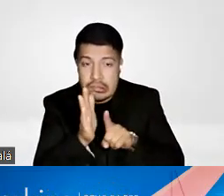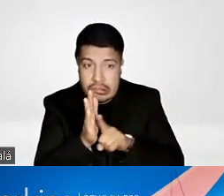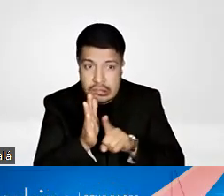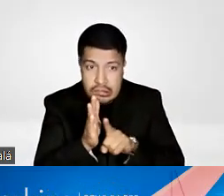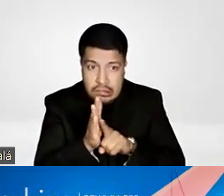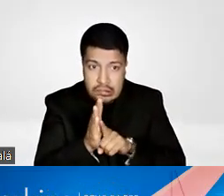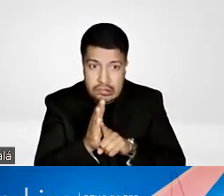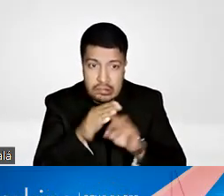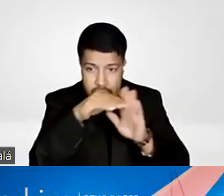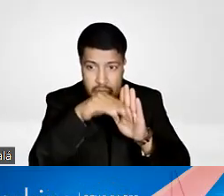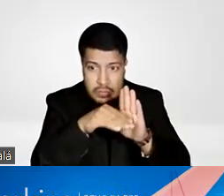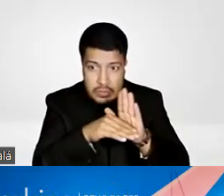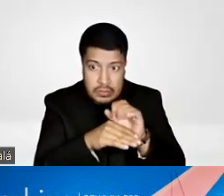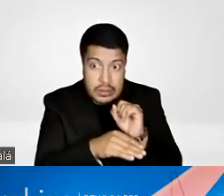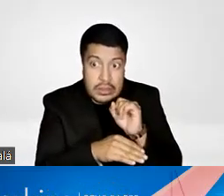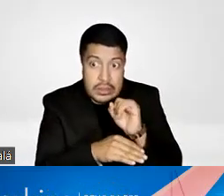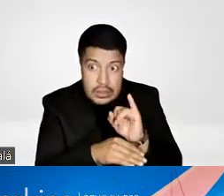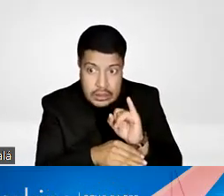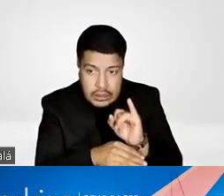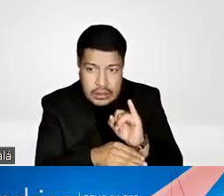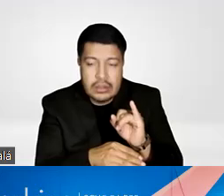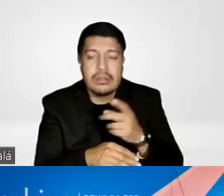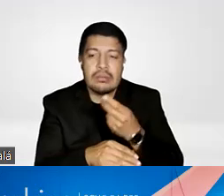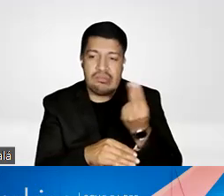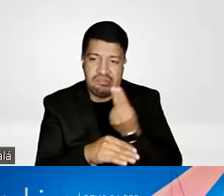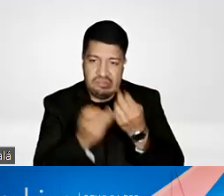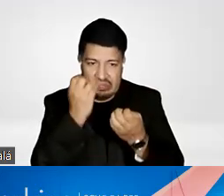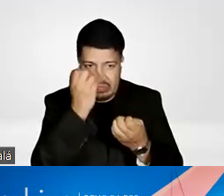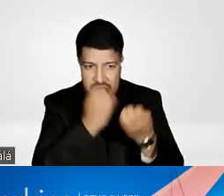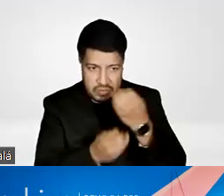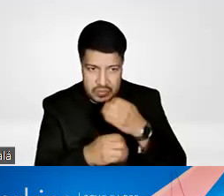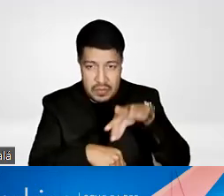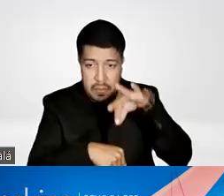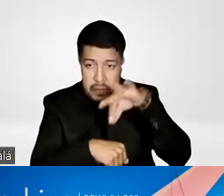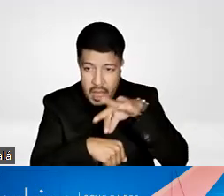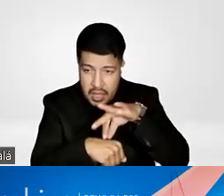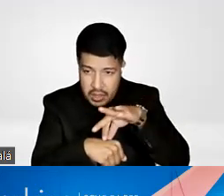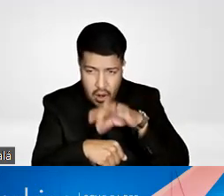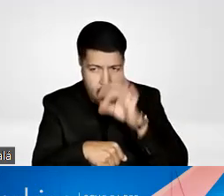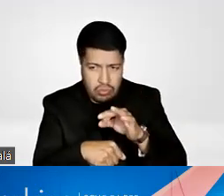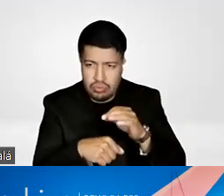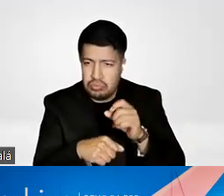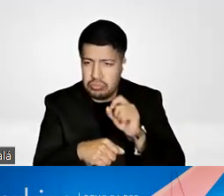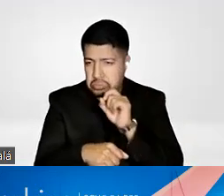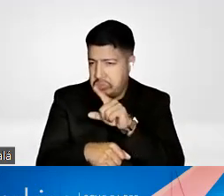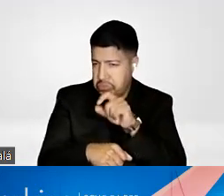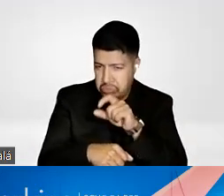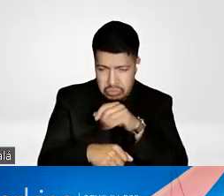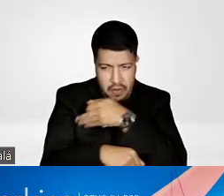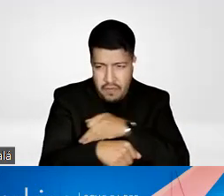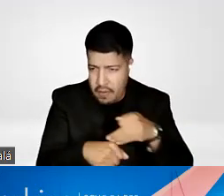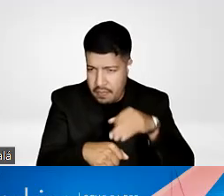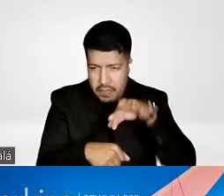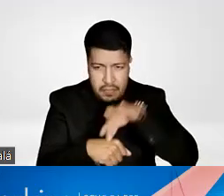hay que valorar el tipo de alteración y marca aquí el médico familiar, pero puede ser el médico de primer contacto, el médico general en el centro de